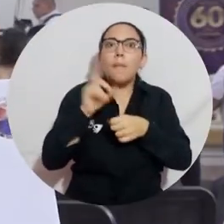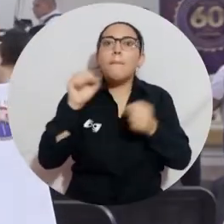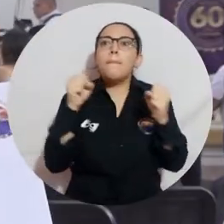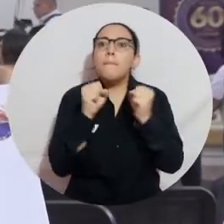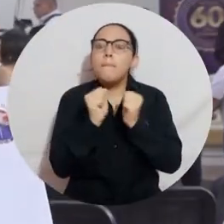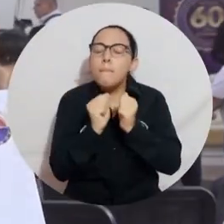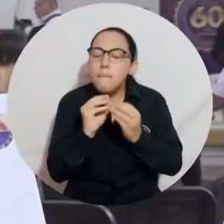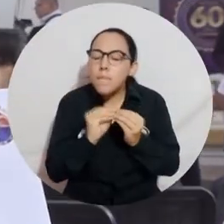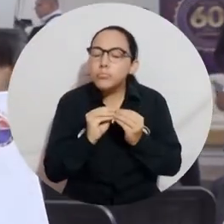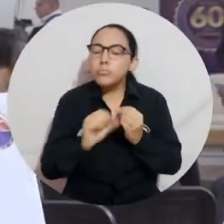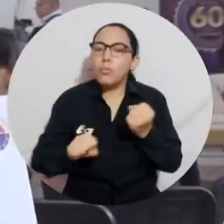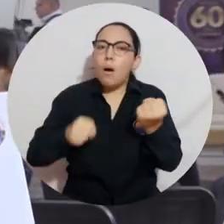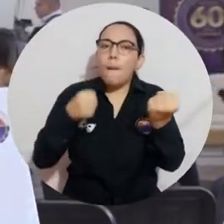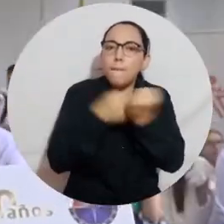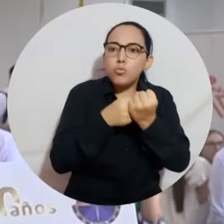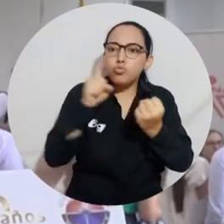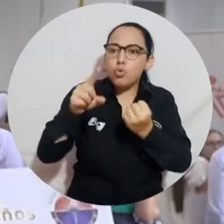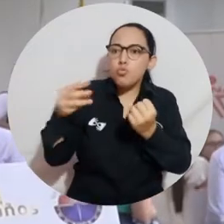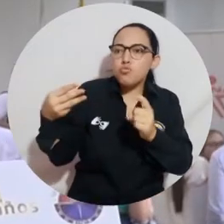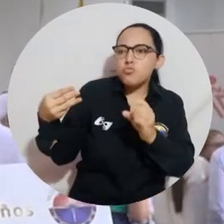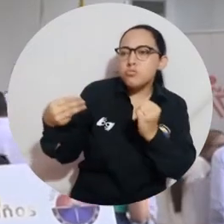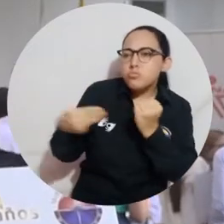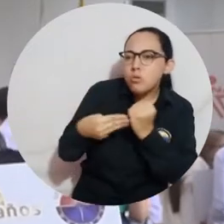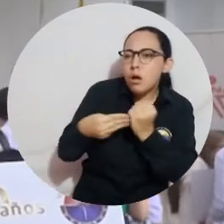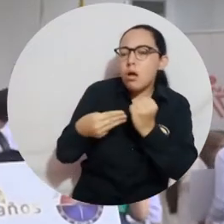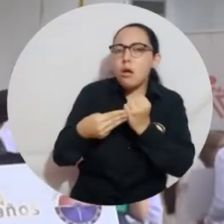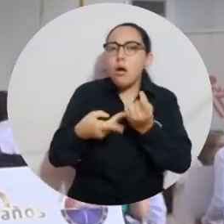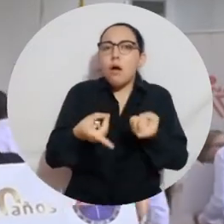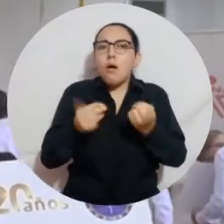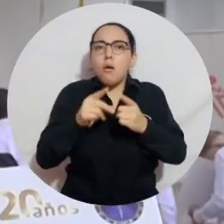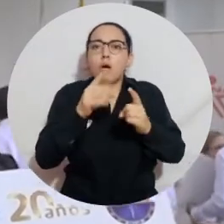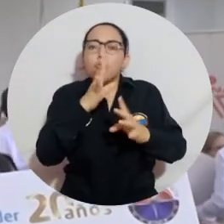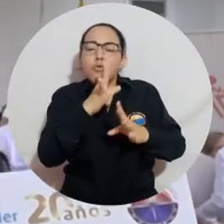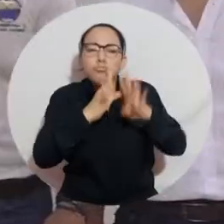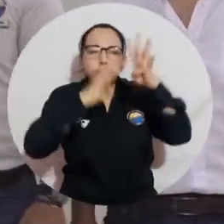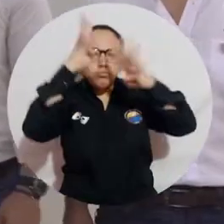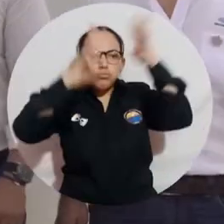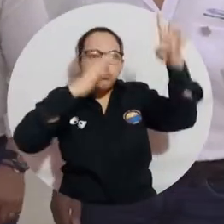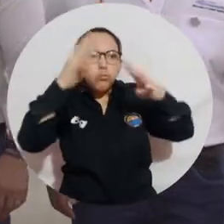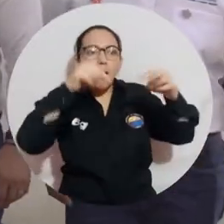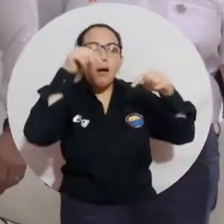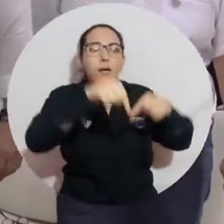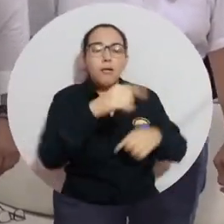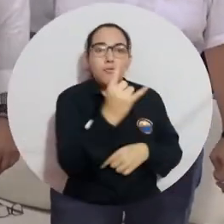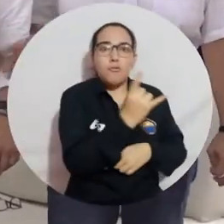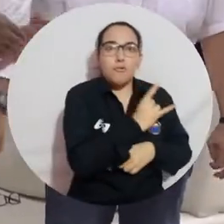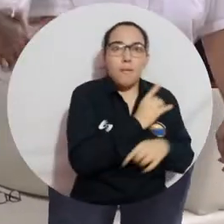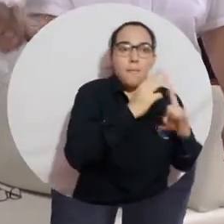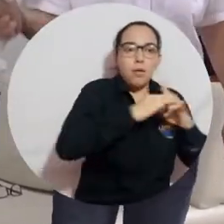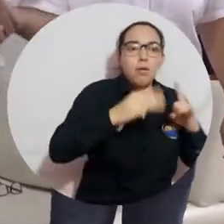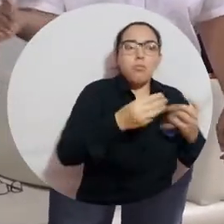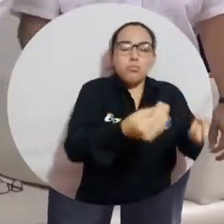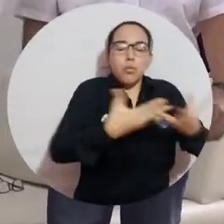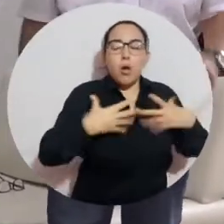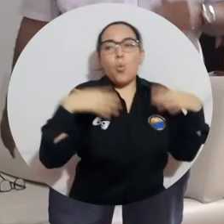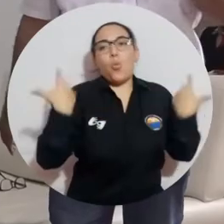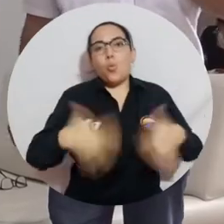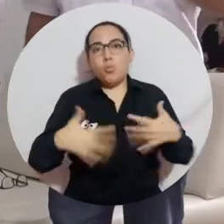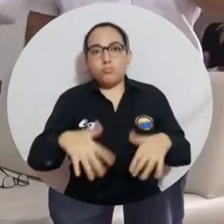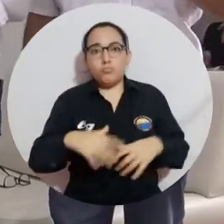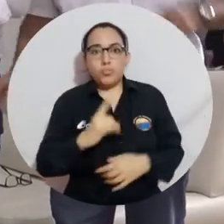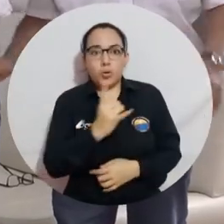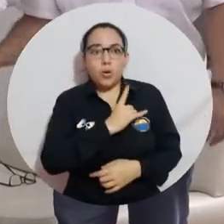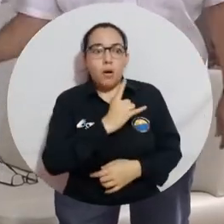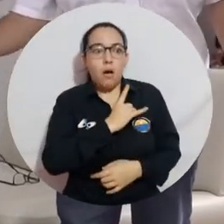sobre todo el acompañamiento técnico que he recibido del Fondo Emprender, del SENA y también del Centro de Innovación y Emprendimiento de la Universidad Magdalena. La